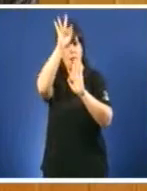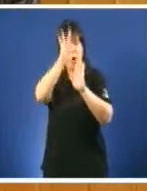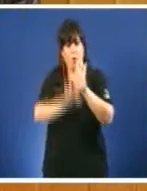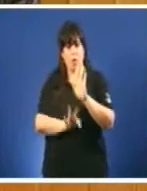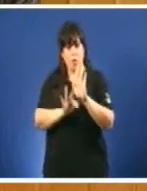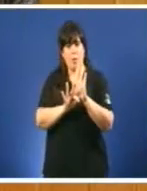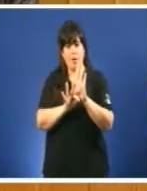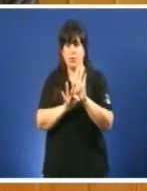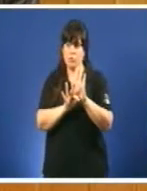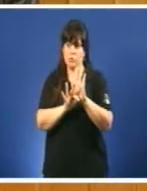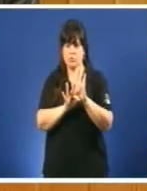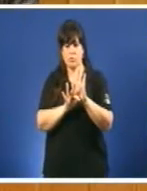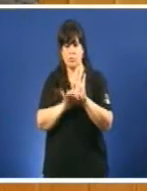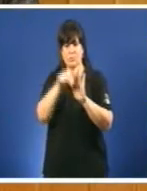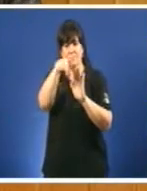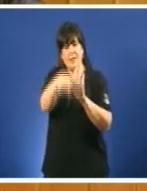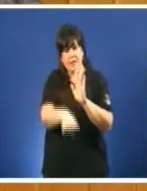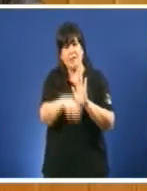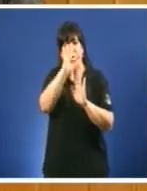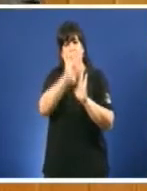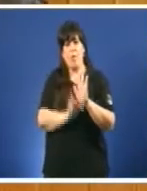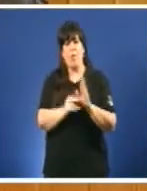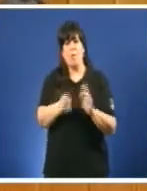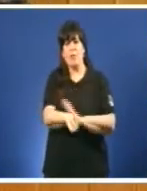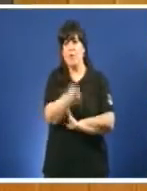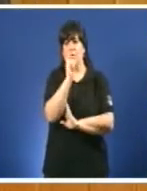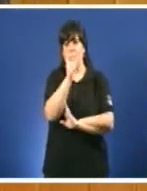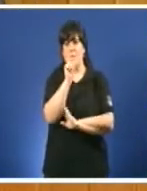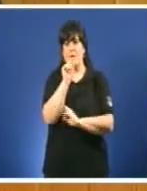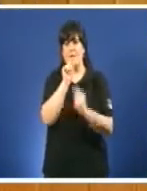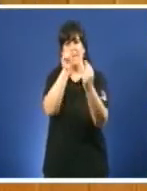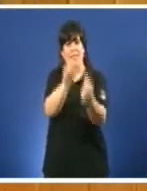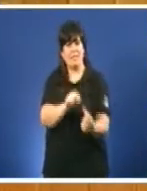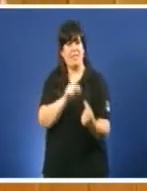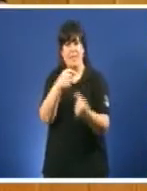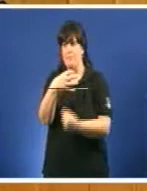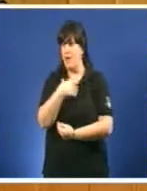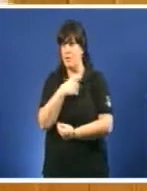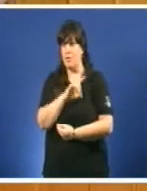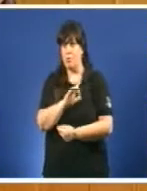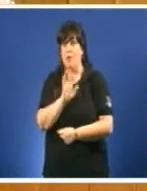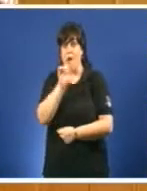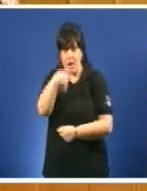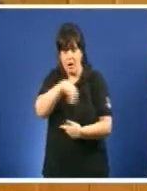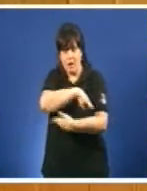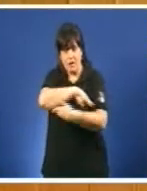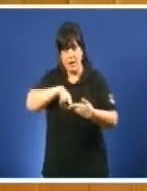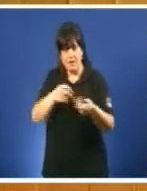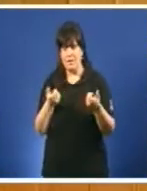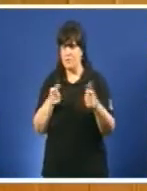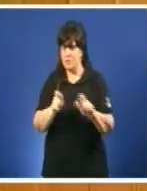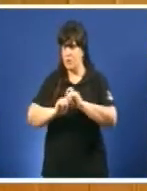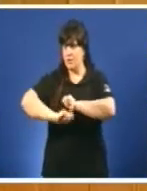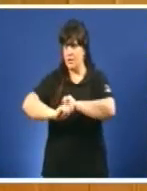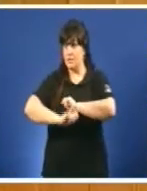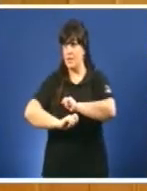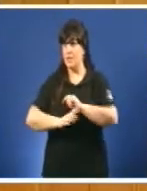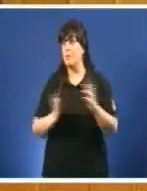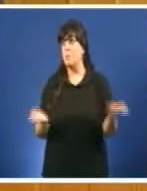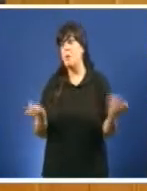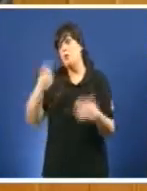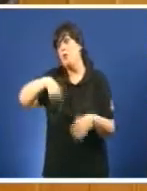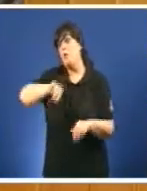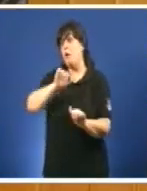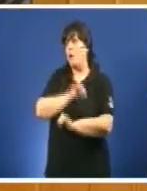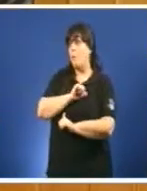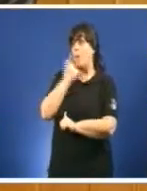os orzamentos de pesca, un sector estratégico para Galiza, porque aínda estamos á espera das decisións